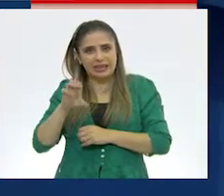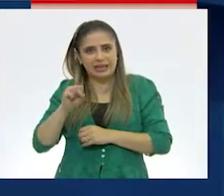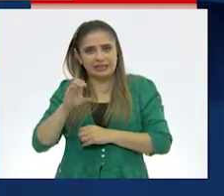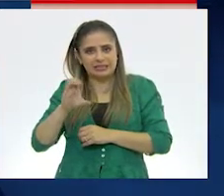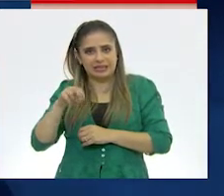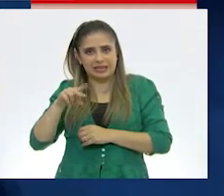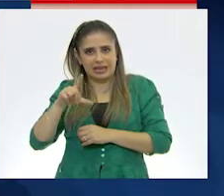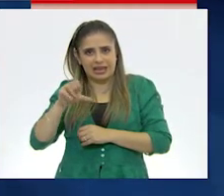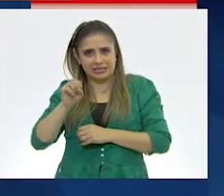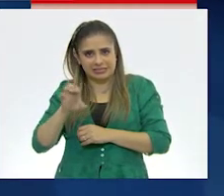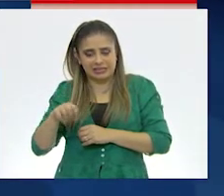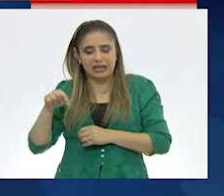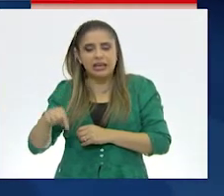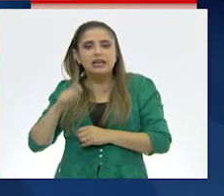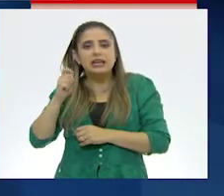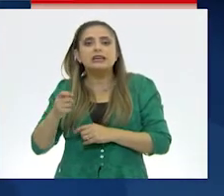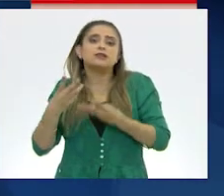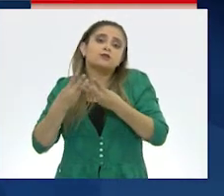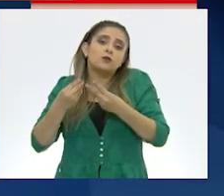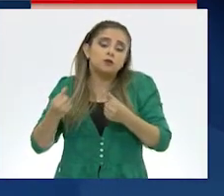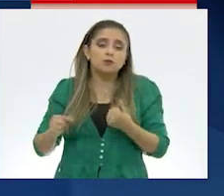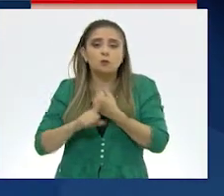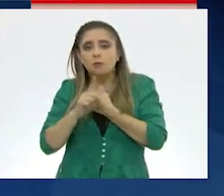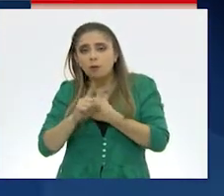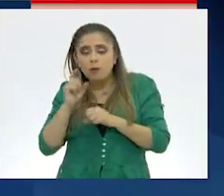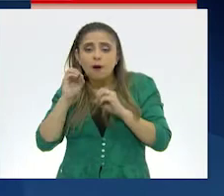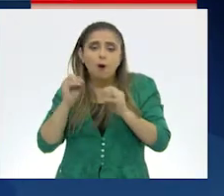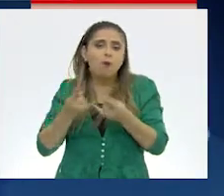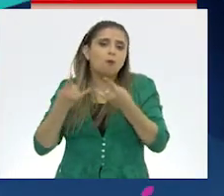algunos casos, la solución del problema.